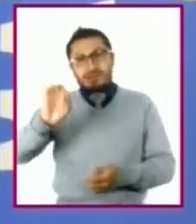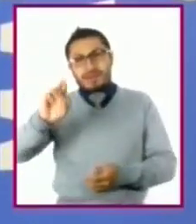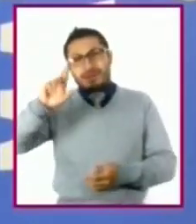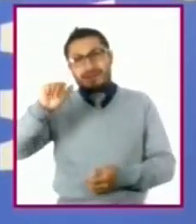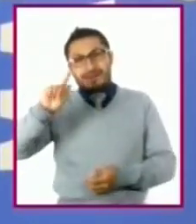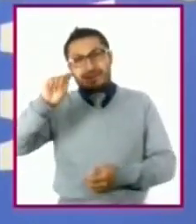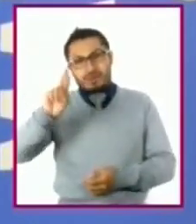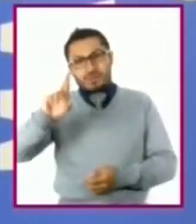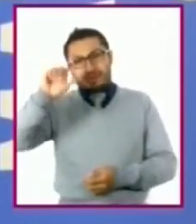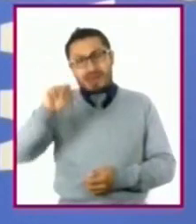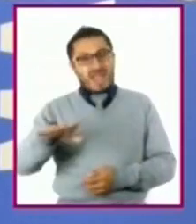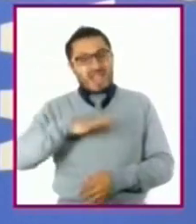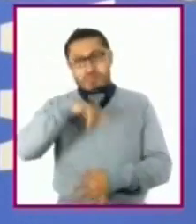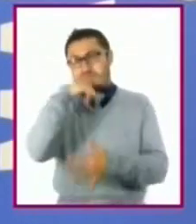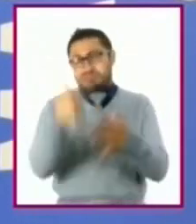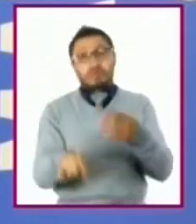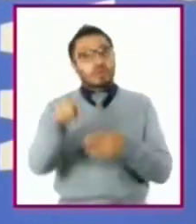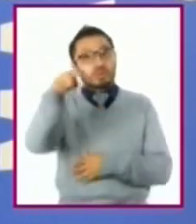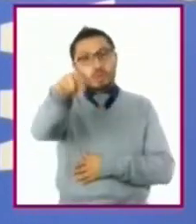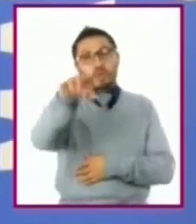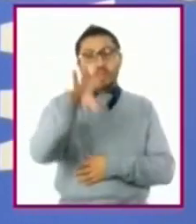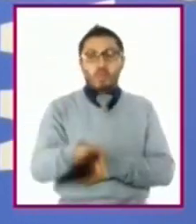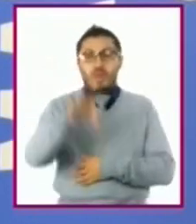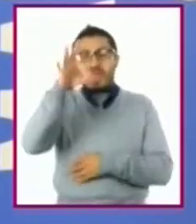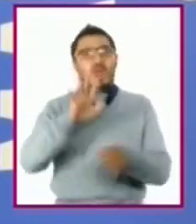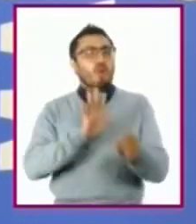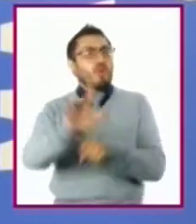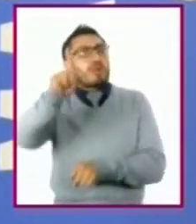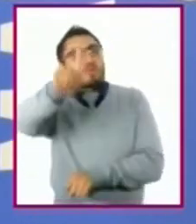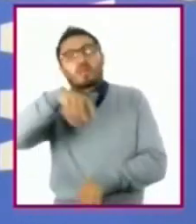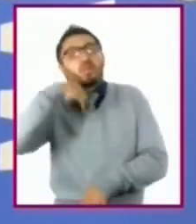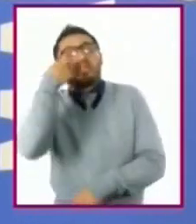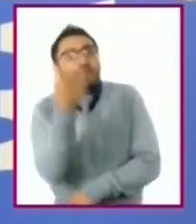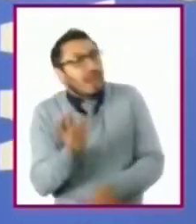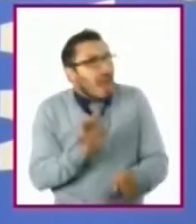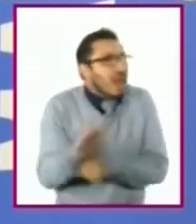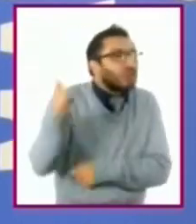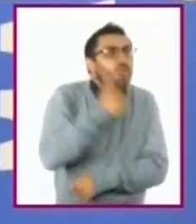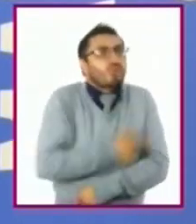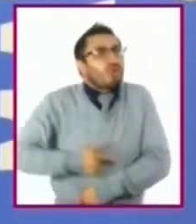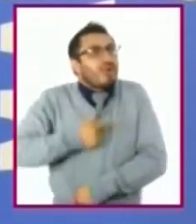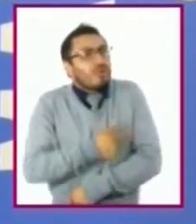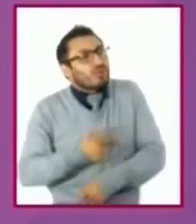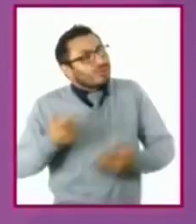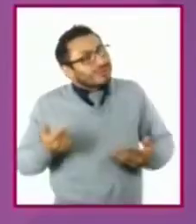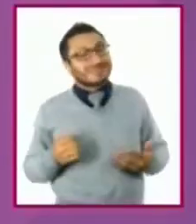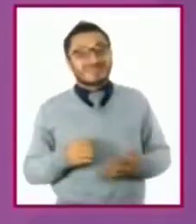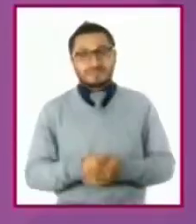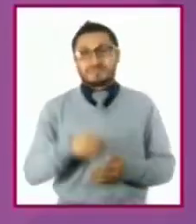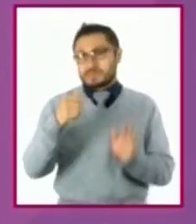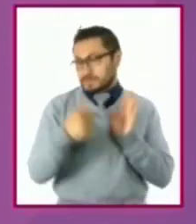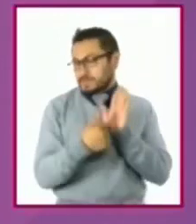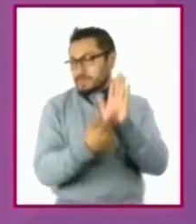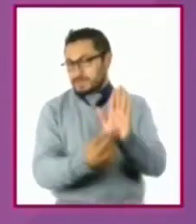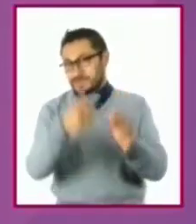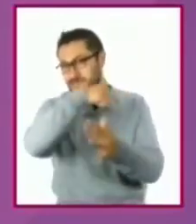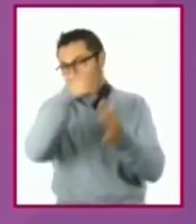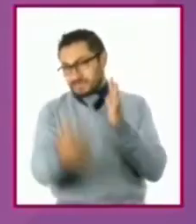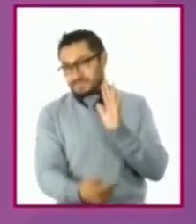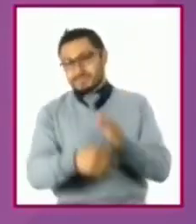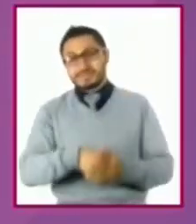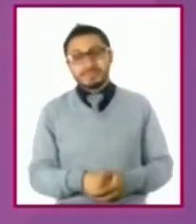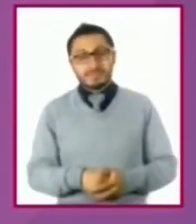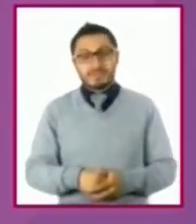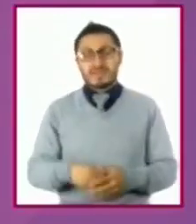opciones para elegir sus preferencias como lectores. Aquí veremos algunas de ellas. Entre sus